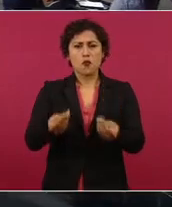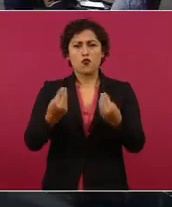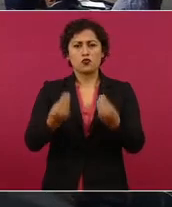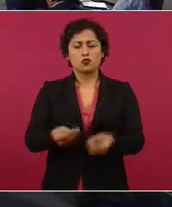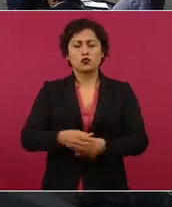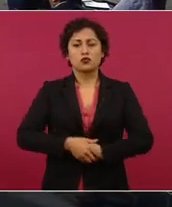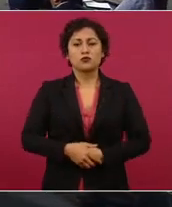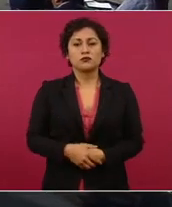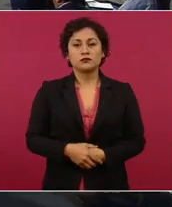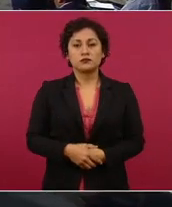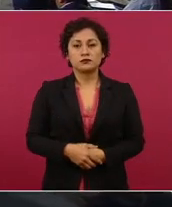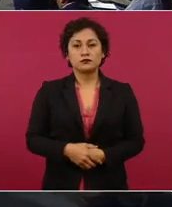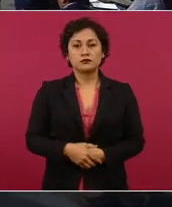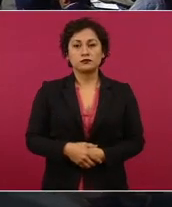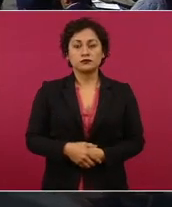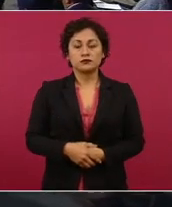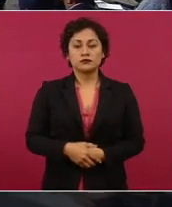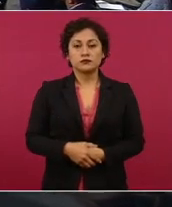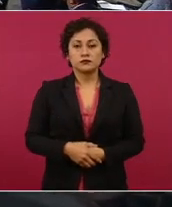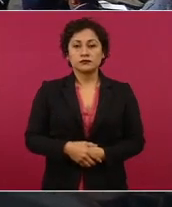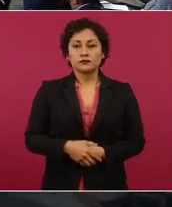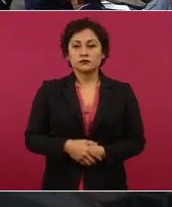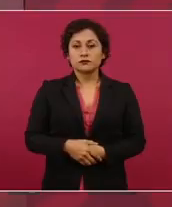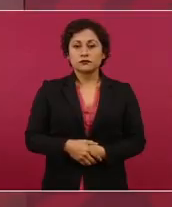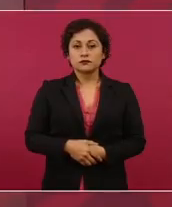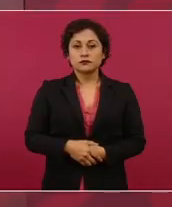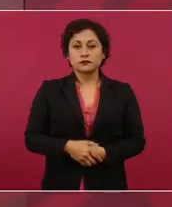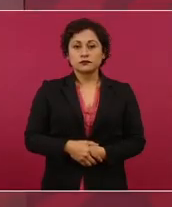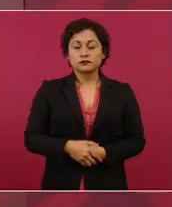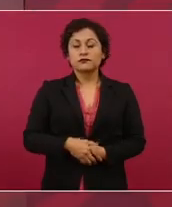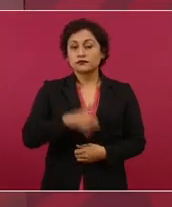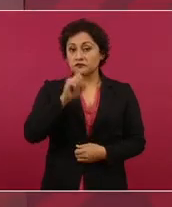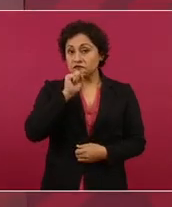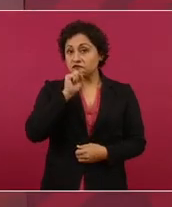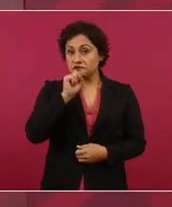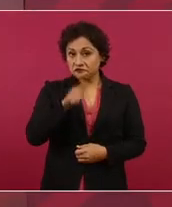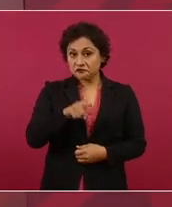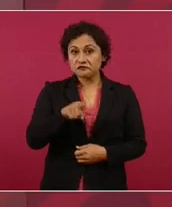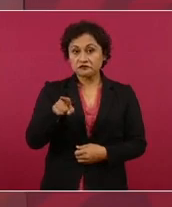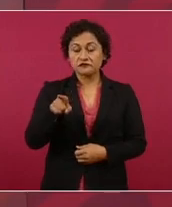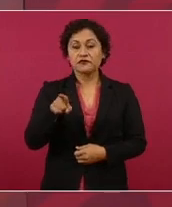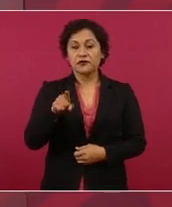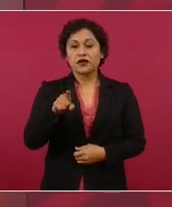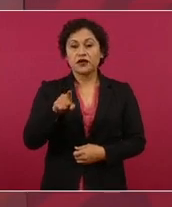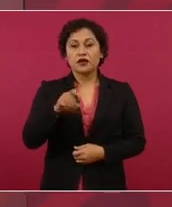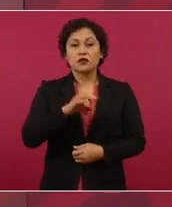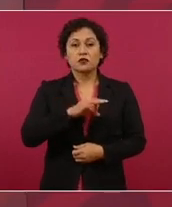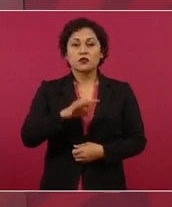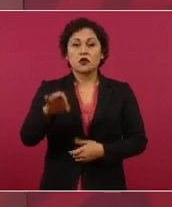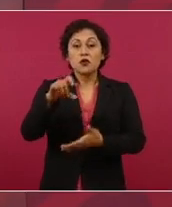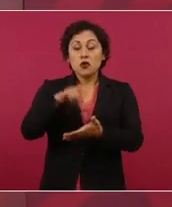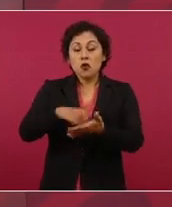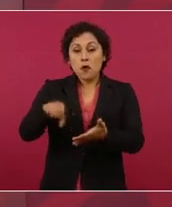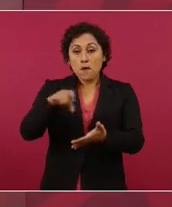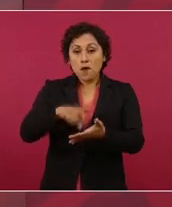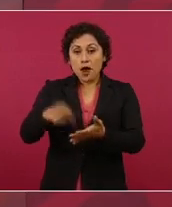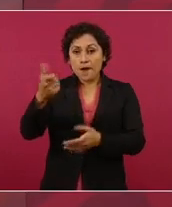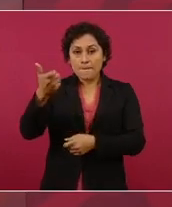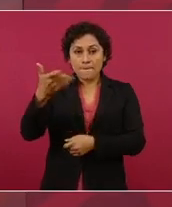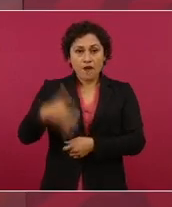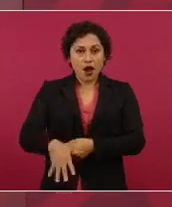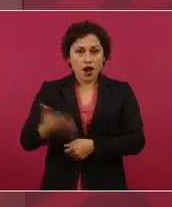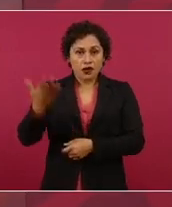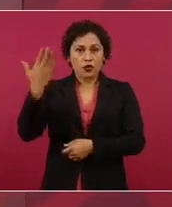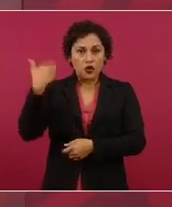incluso se podían adquirir alimentos a precios más bajos en